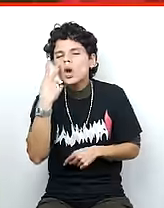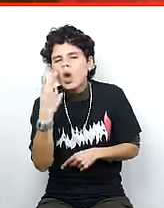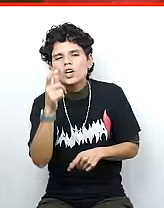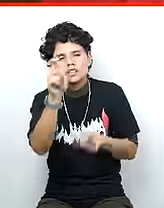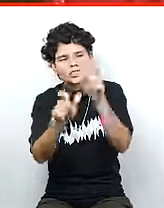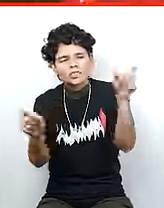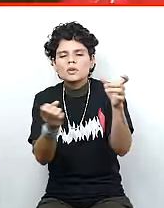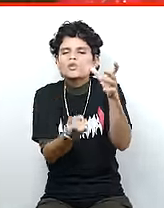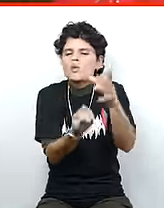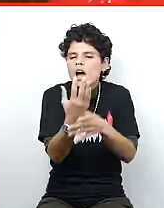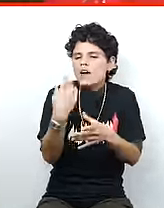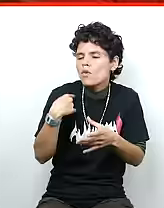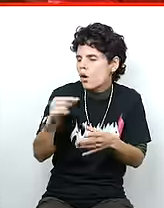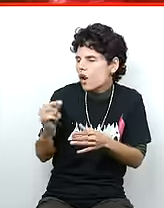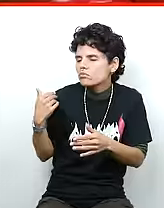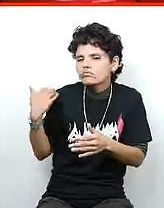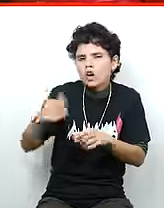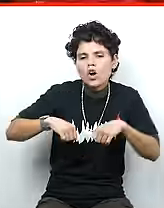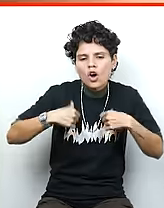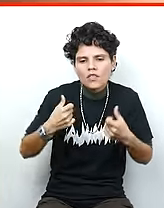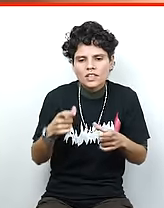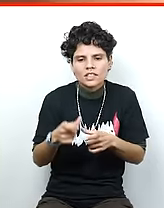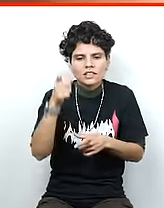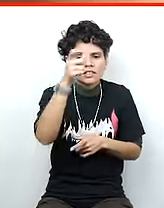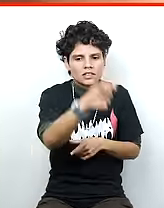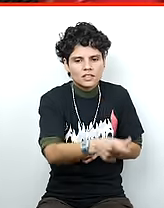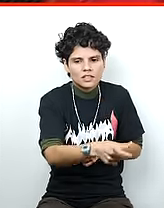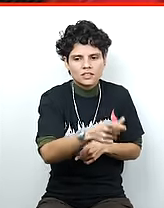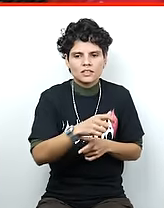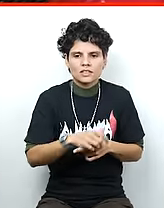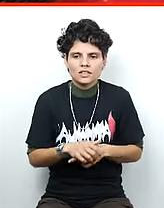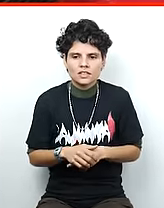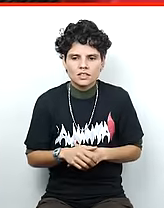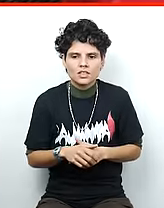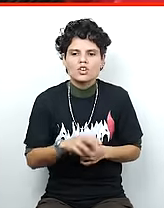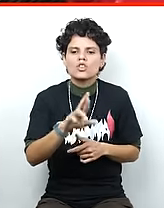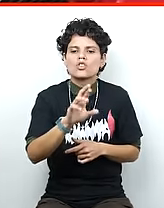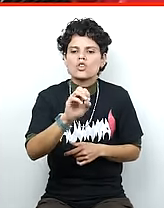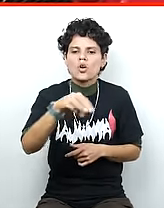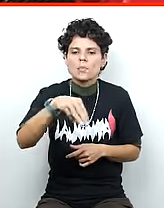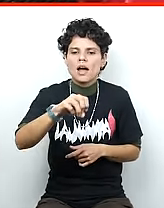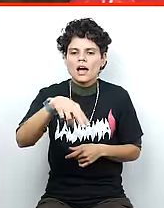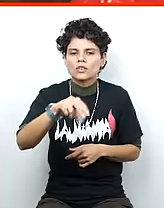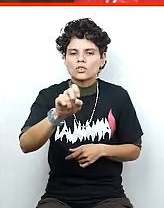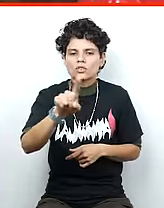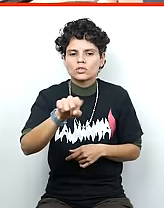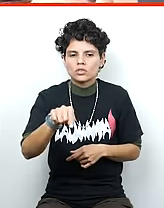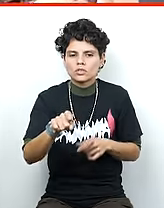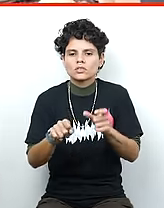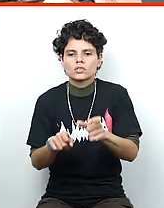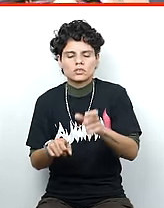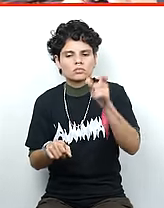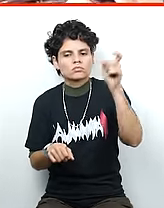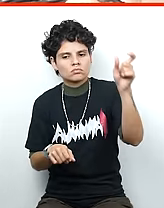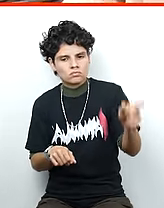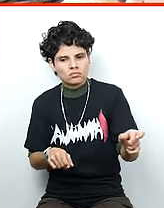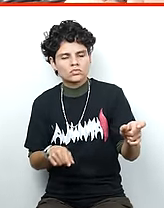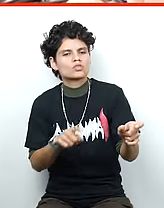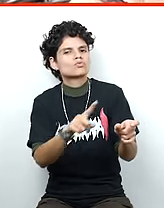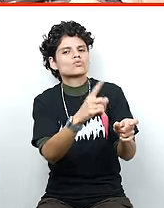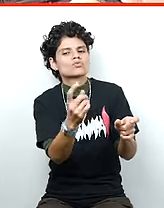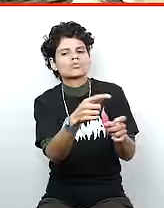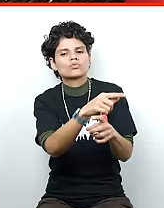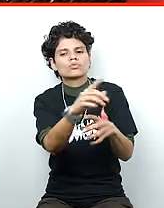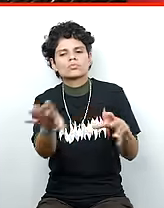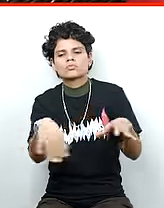los que hay conocido, que son más nuevos y todo. Los primeros yo creo que los romanos, esos son hermanos míos y siento que son... ¿Los romanos? Sí, el ya. Draco, el